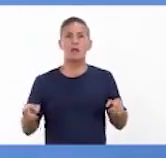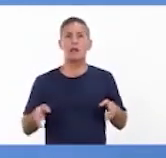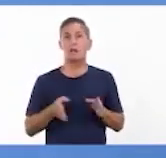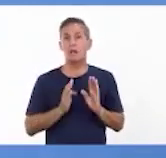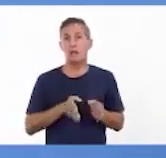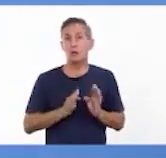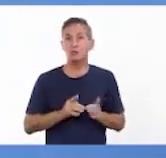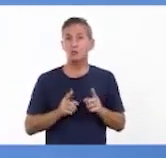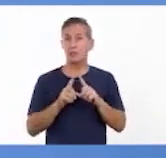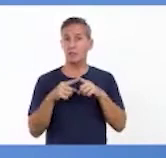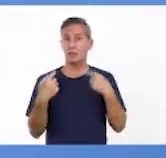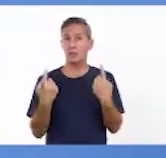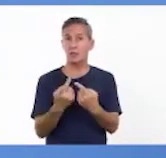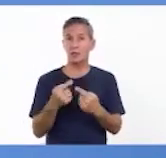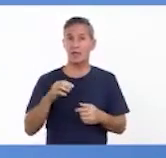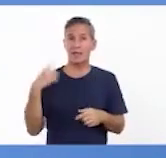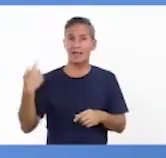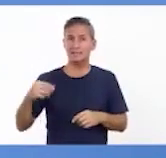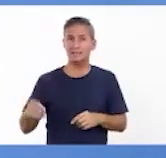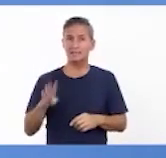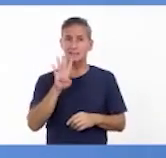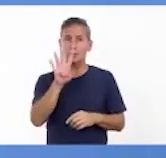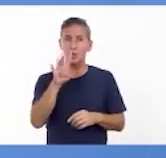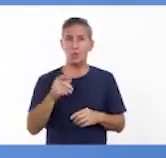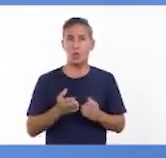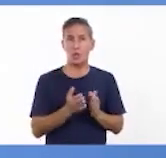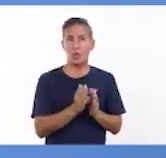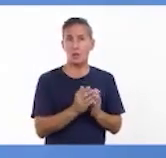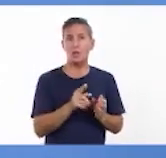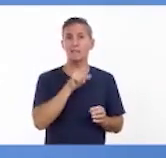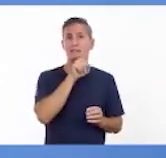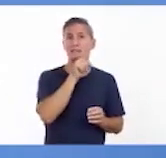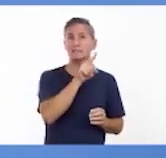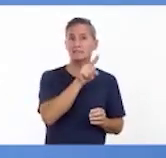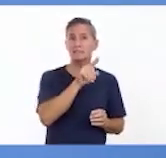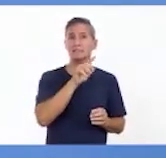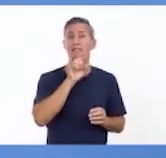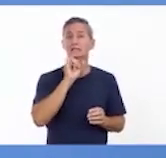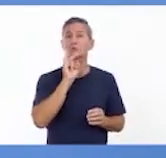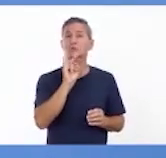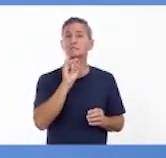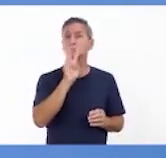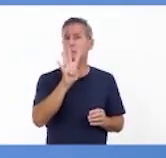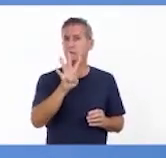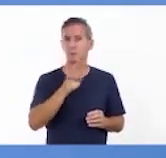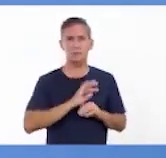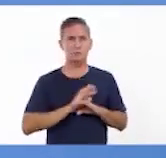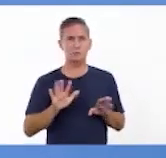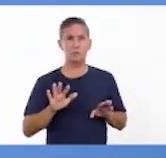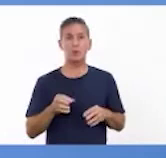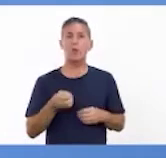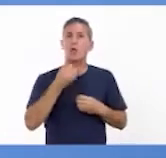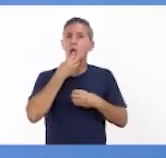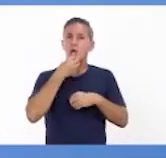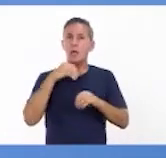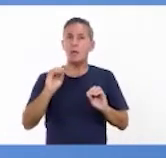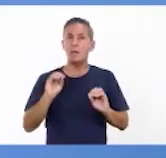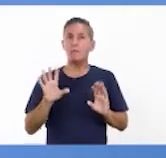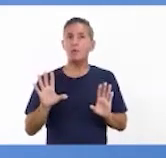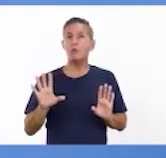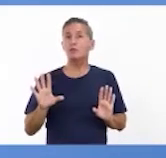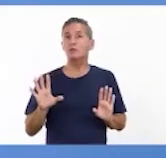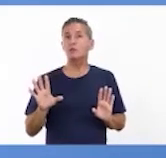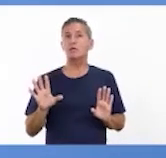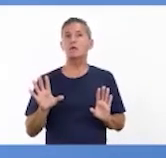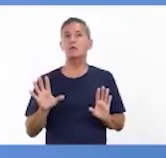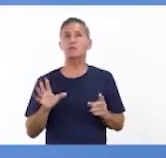el ejercicio 4, en la página igual 174, y dice, ¿es posible considerar a